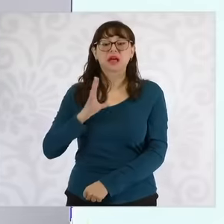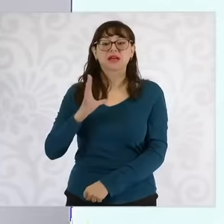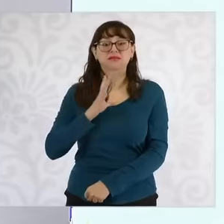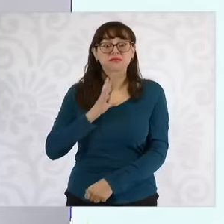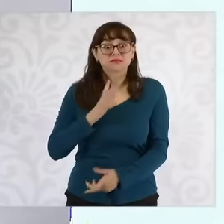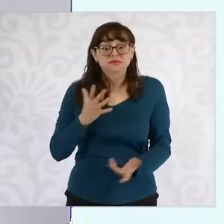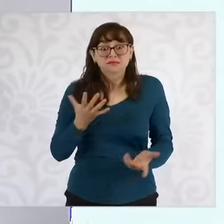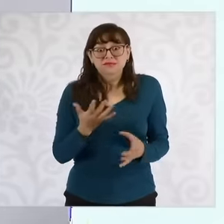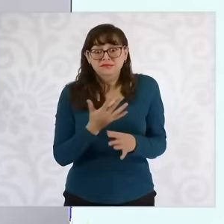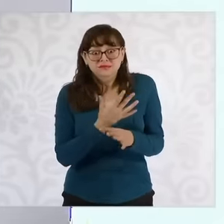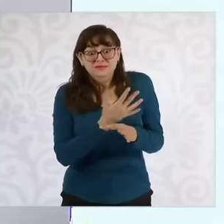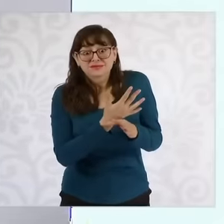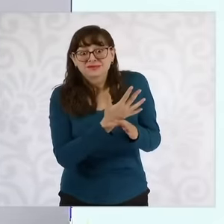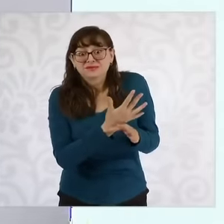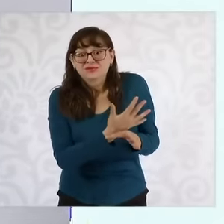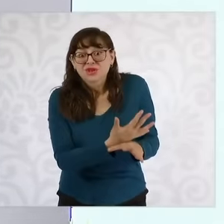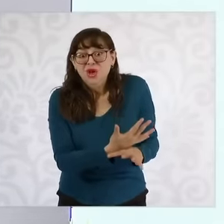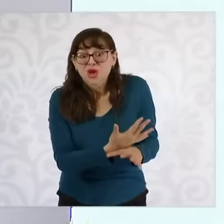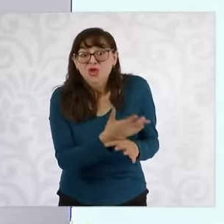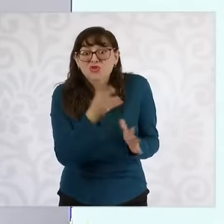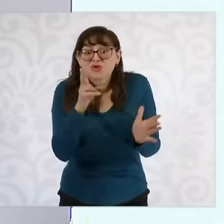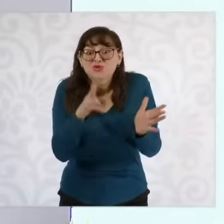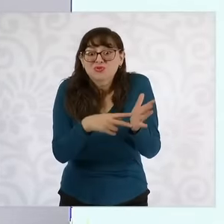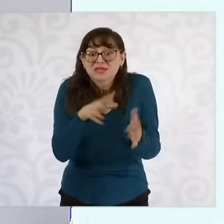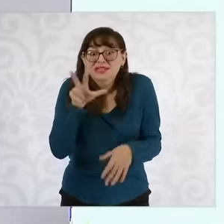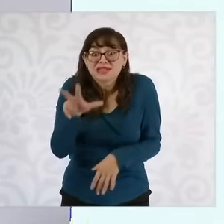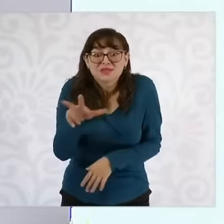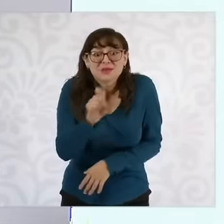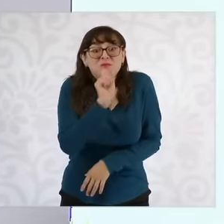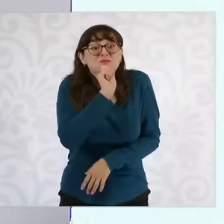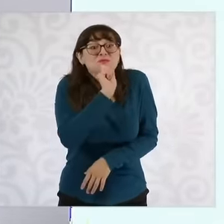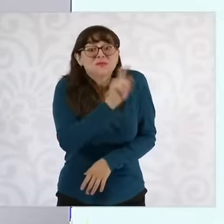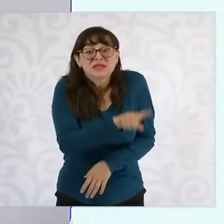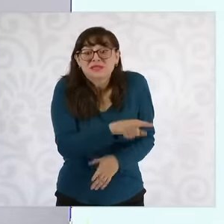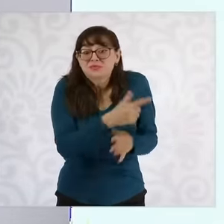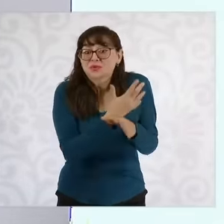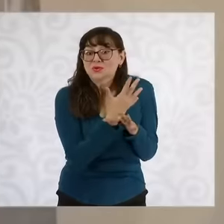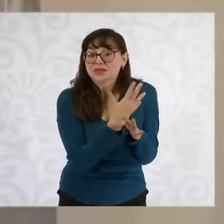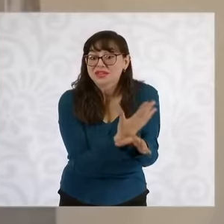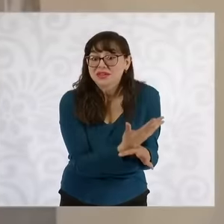Publicado en 2018 por Mexicanos contra la Corrupción.